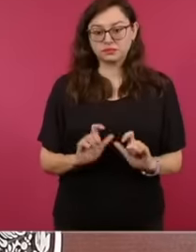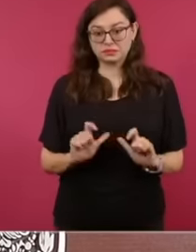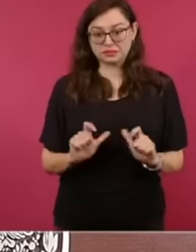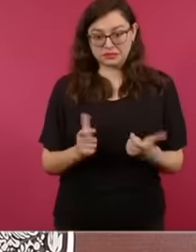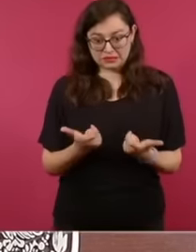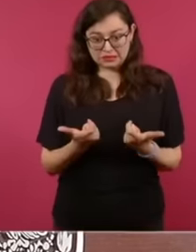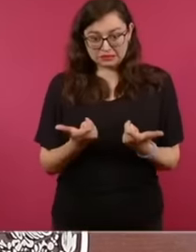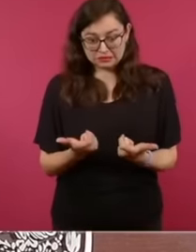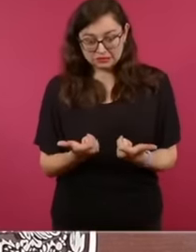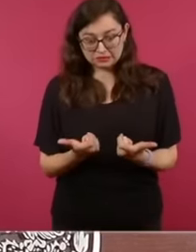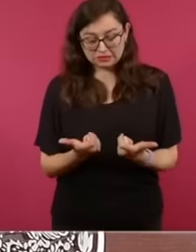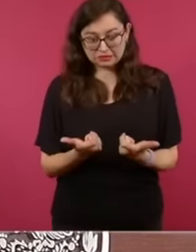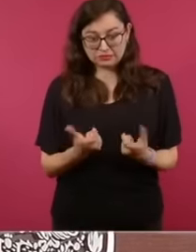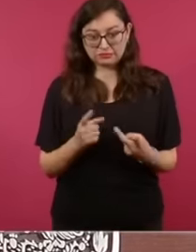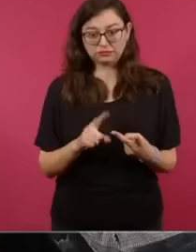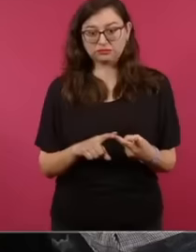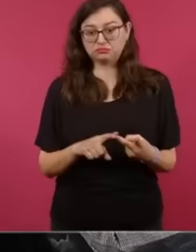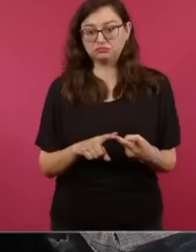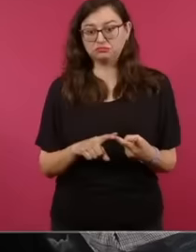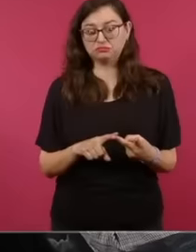correduría, un banco